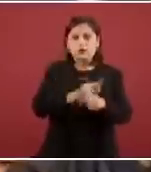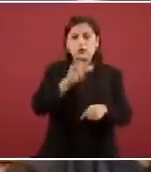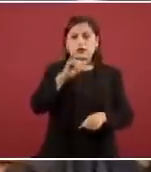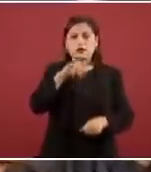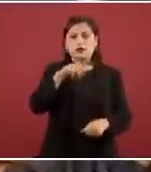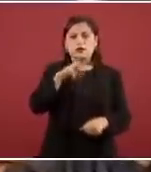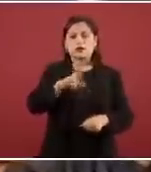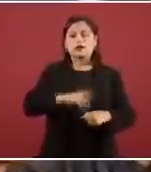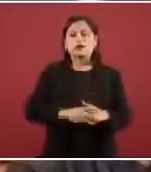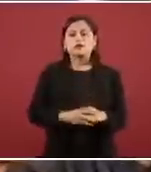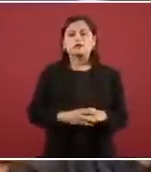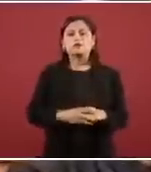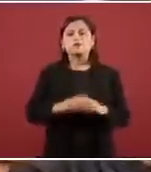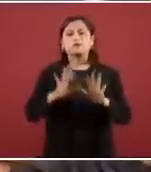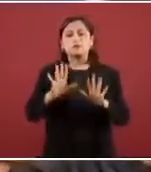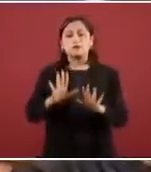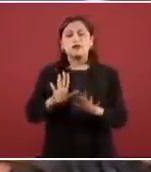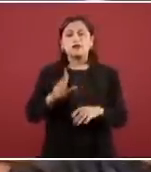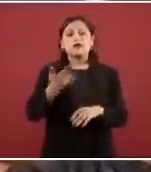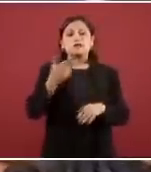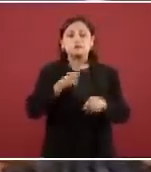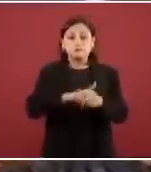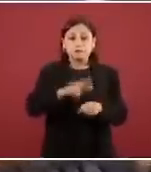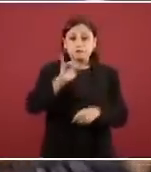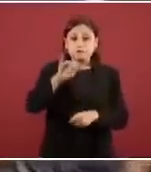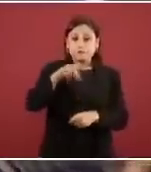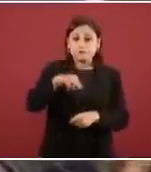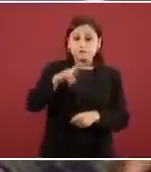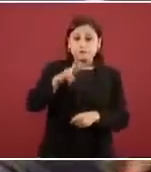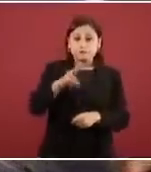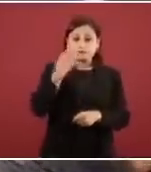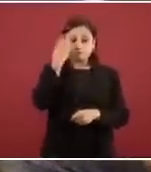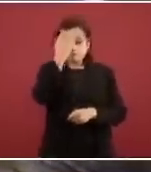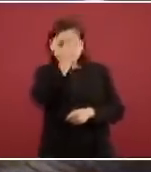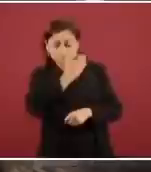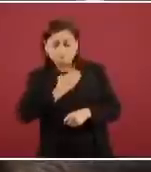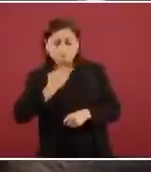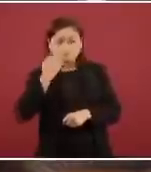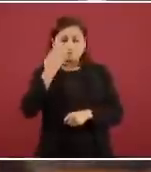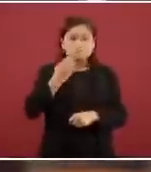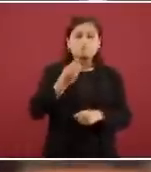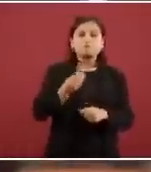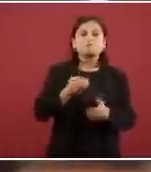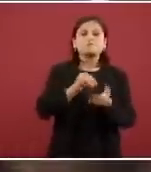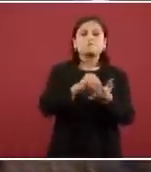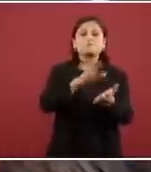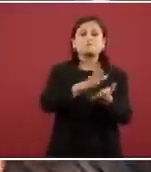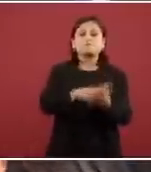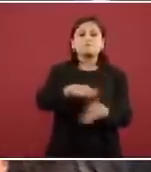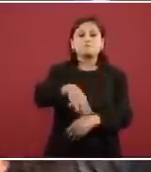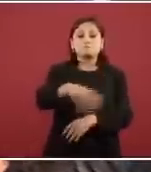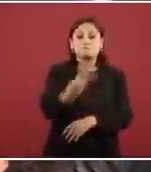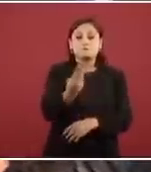El Instituto Nacional de Rehabilitación, después de estudios, le dio una fecha del 14 de noviembre para operar.